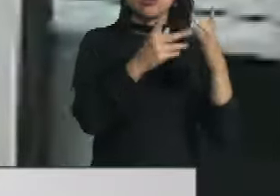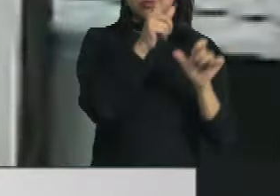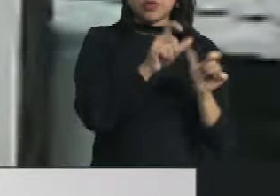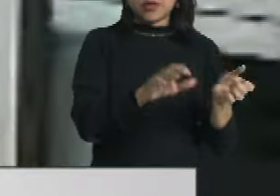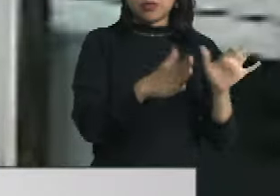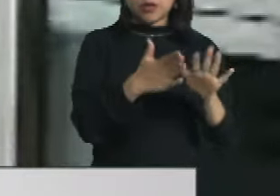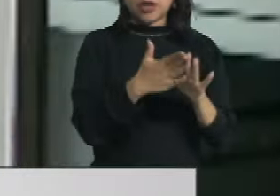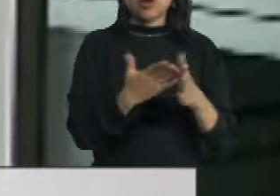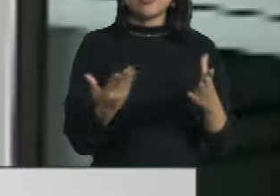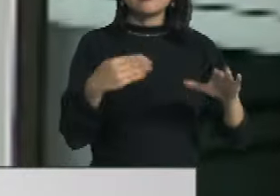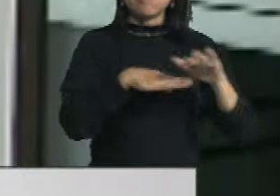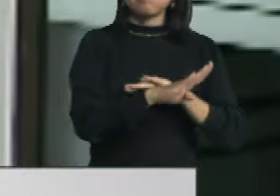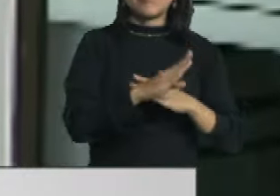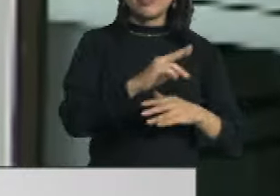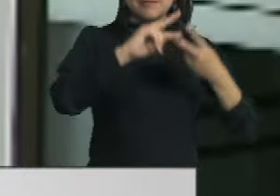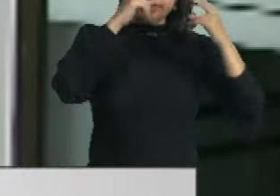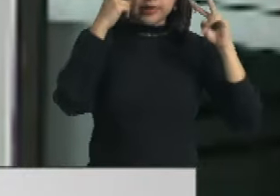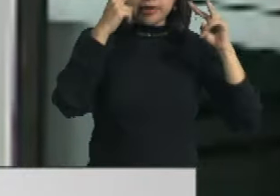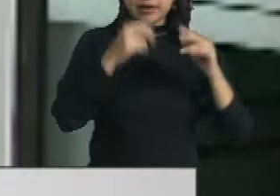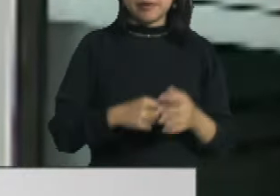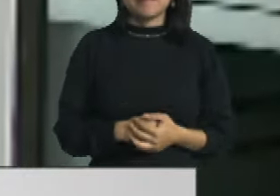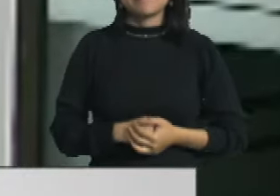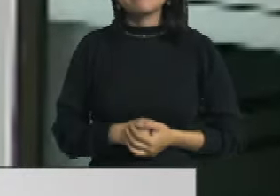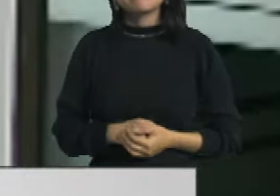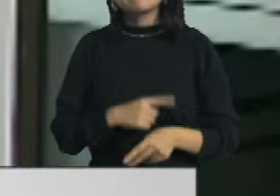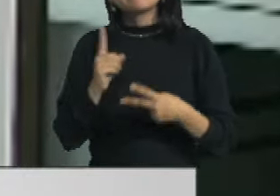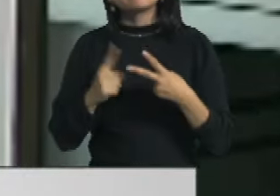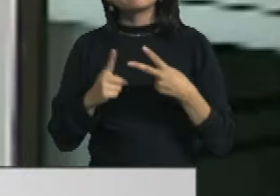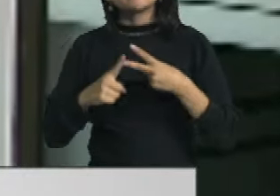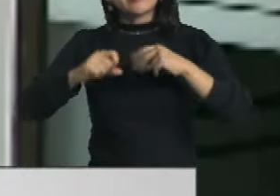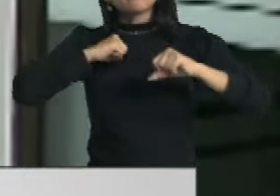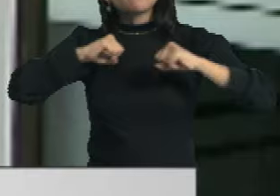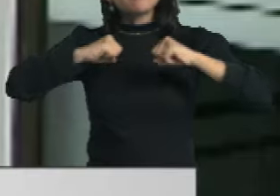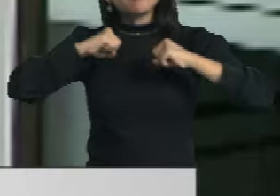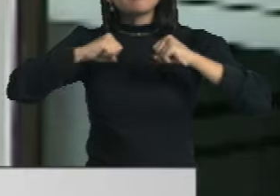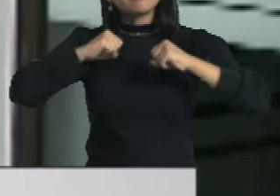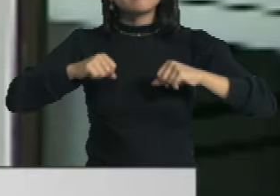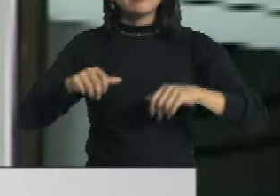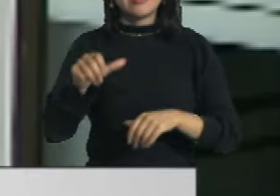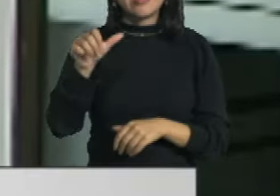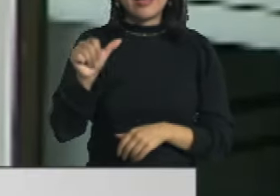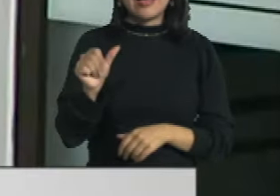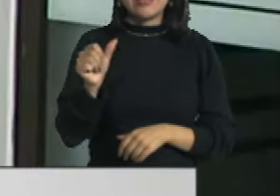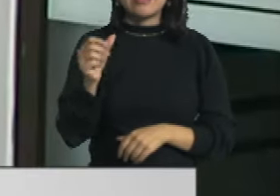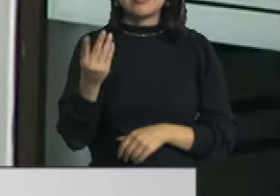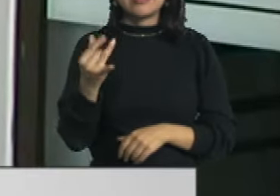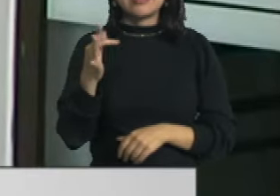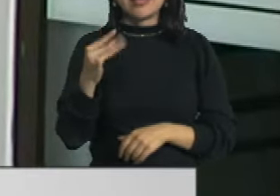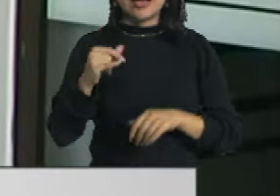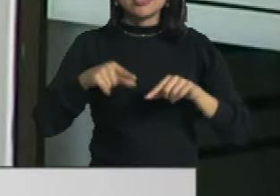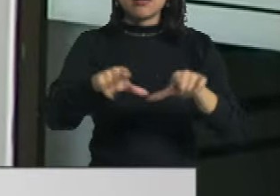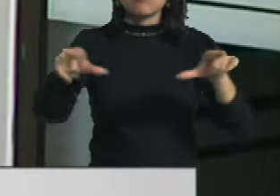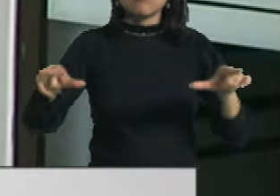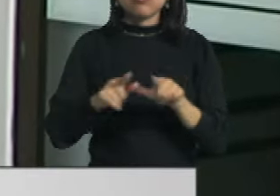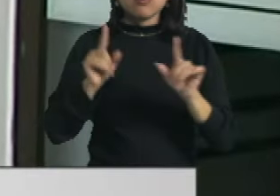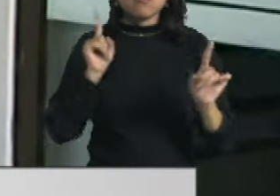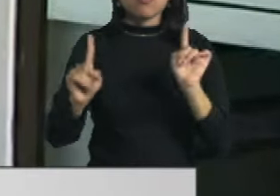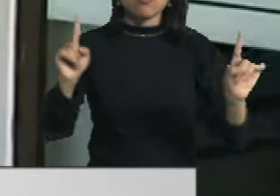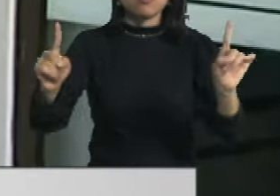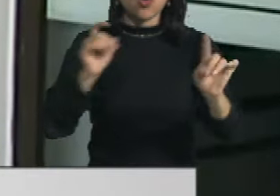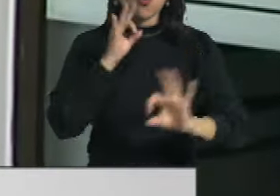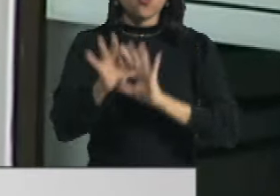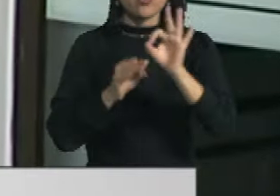abatidas continúan en medicina legal y hay un gigantesco operativo en el corregimiento de Aquitania para garantizar la seguridad de los